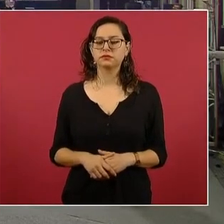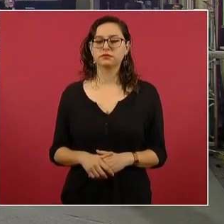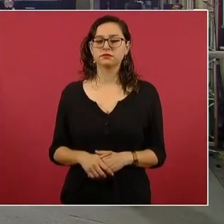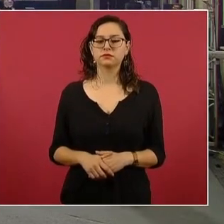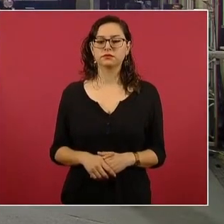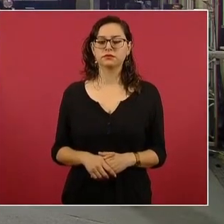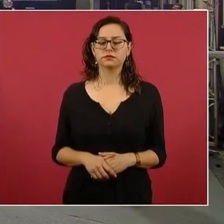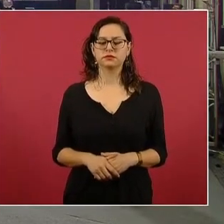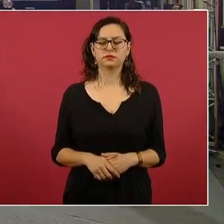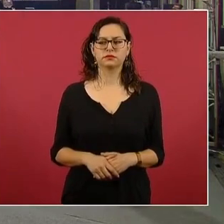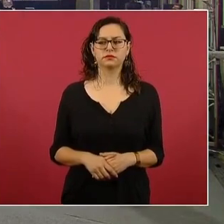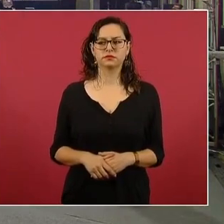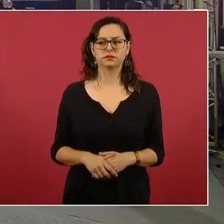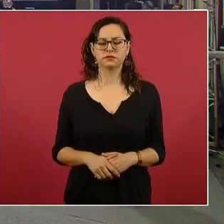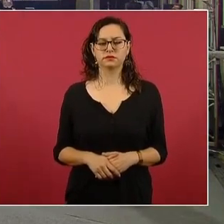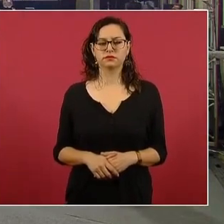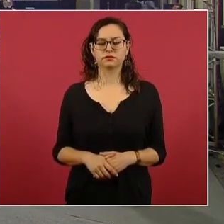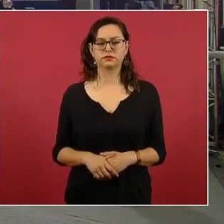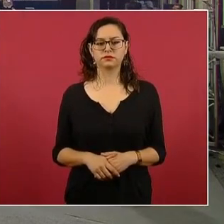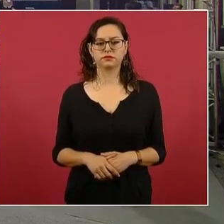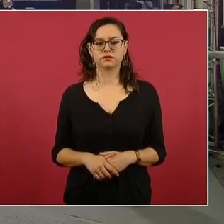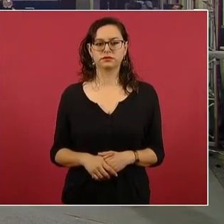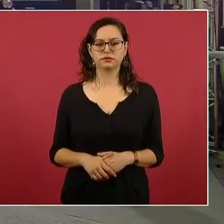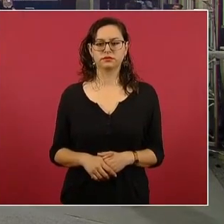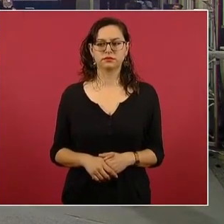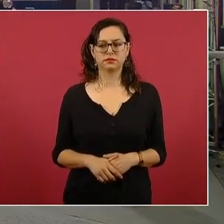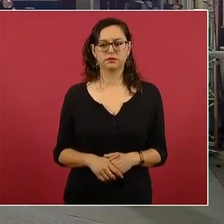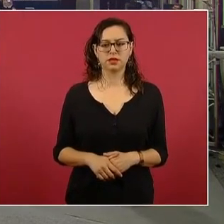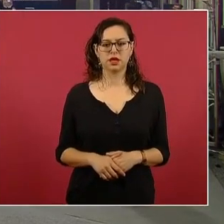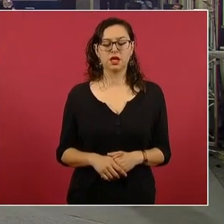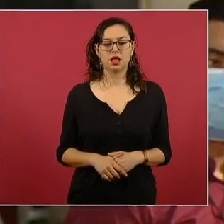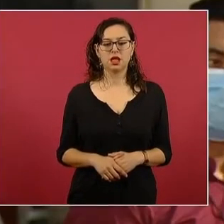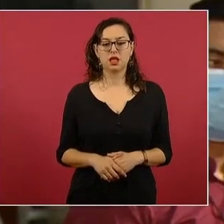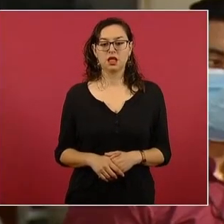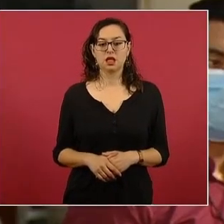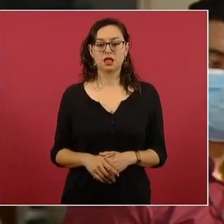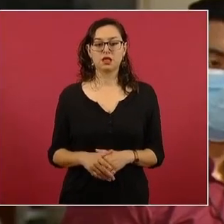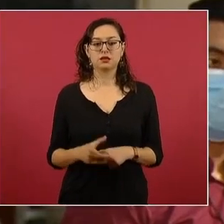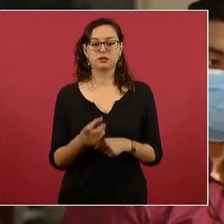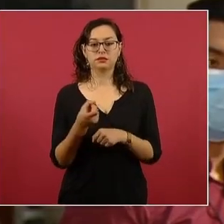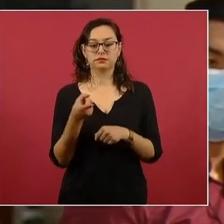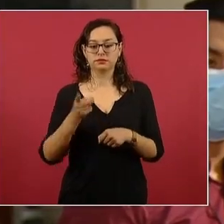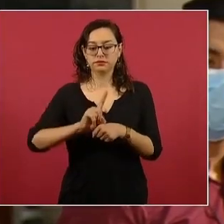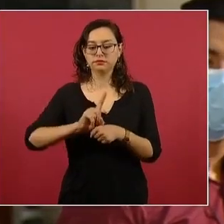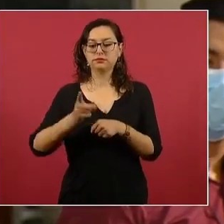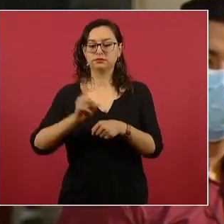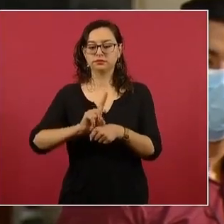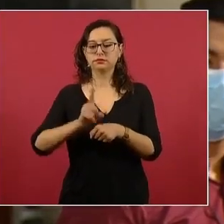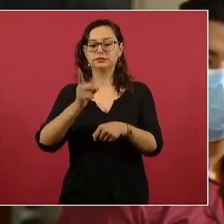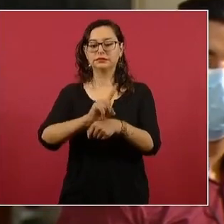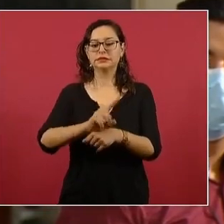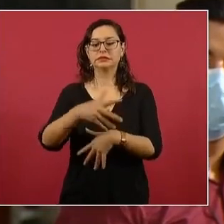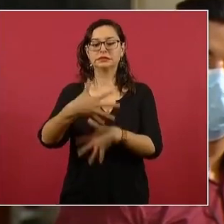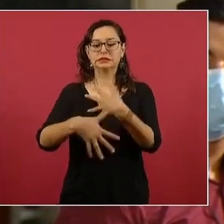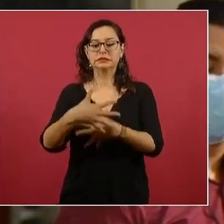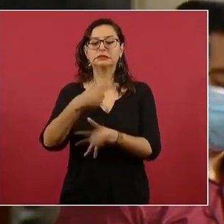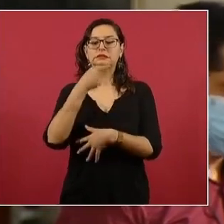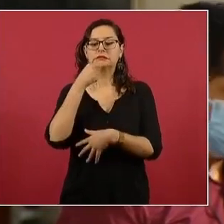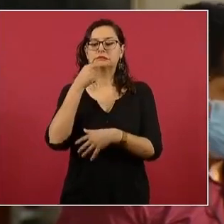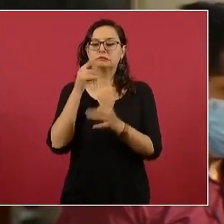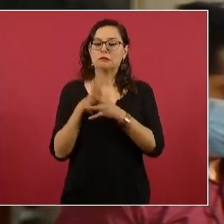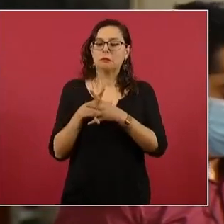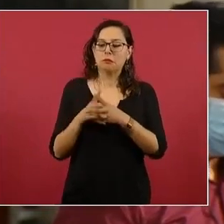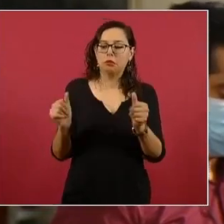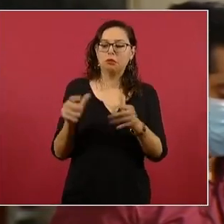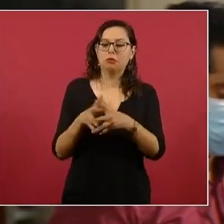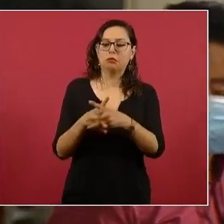Presidente, en el segundo posicionamiento es: cada día desaparecen 15 menores, y como ejemplo continúa sin aparecer Amalia Denise Silva